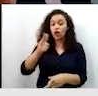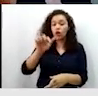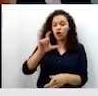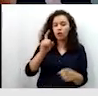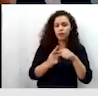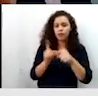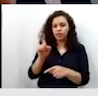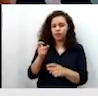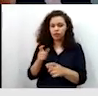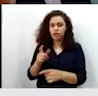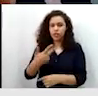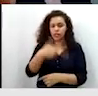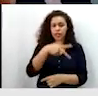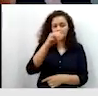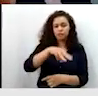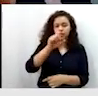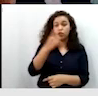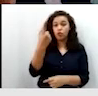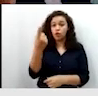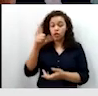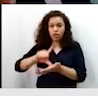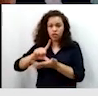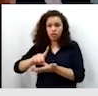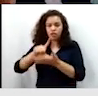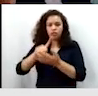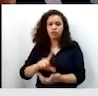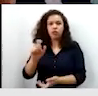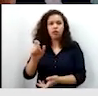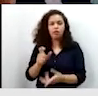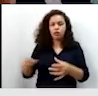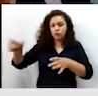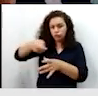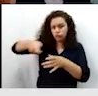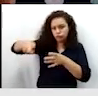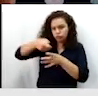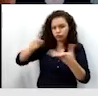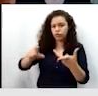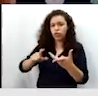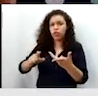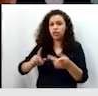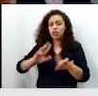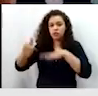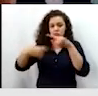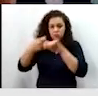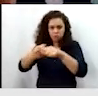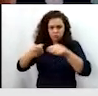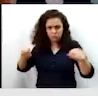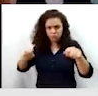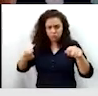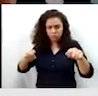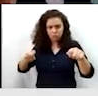13 mililitros de cloro por 1 litro de agua. Cierro de forma lo